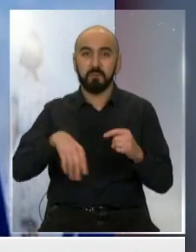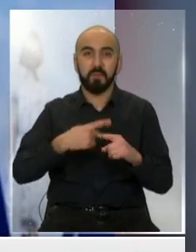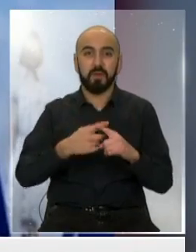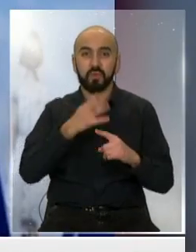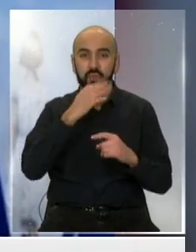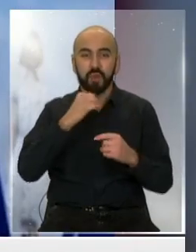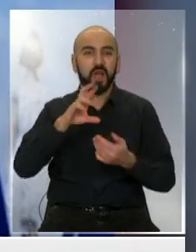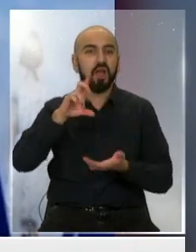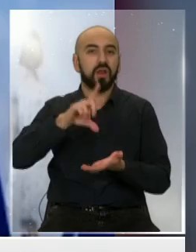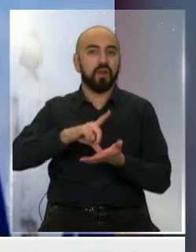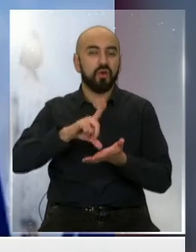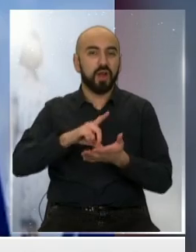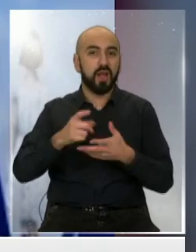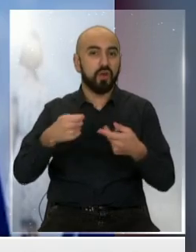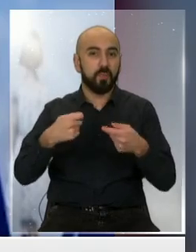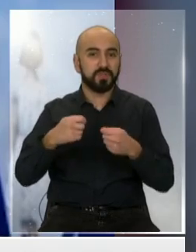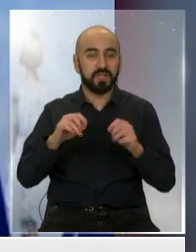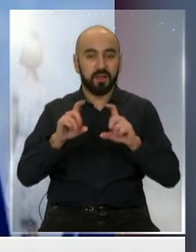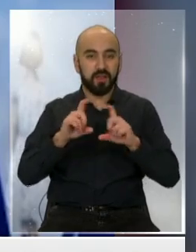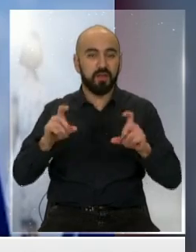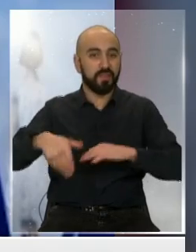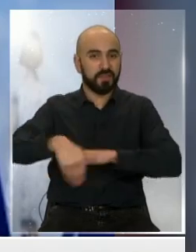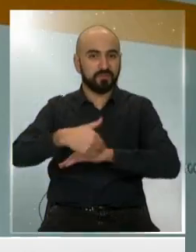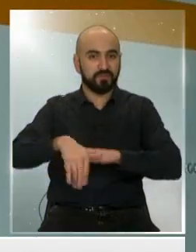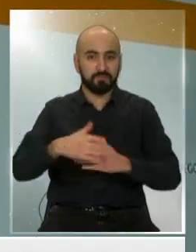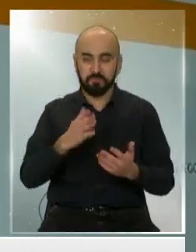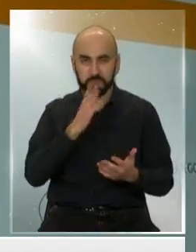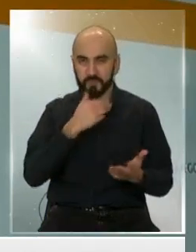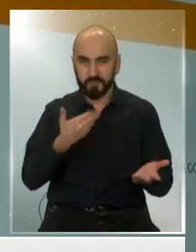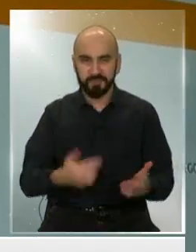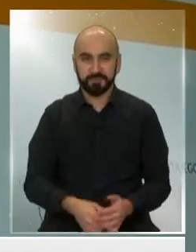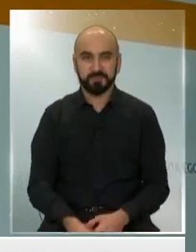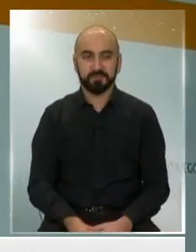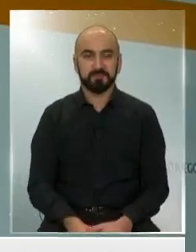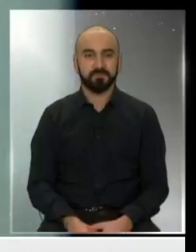domicilio comercial. Si tú ponías, buscabas algún local, no tenían.